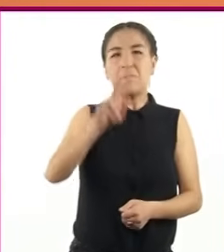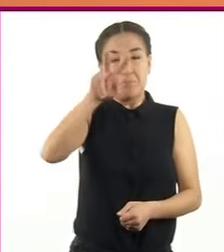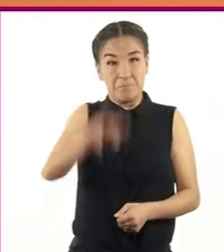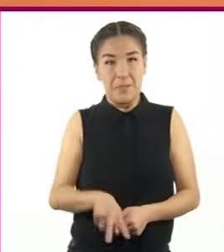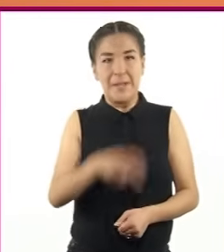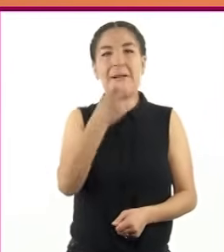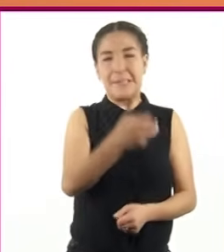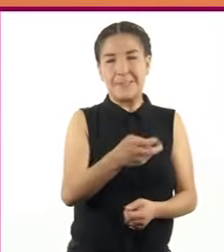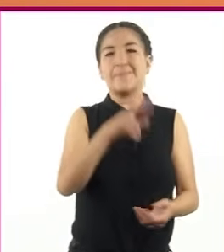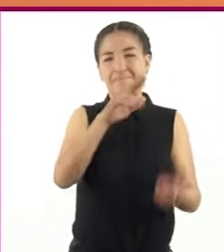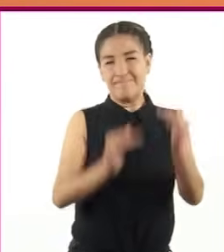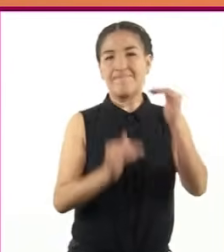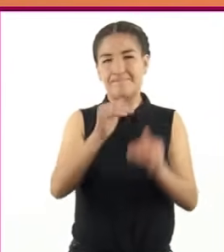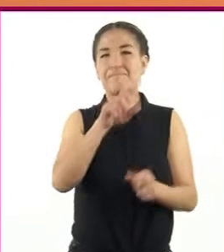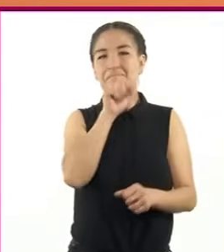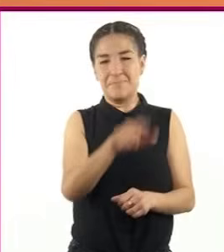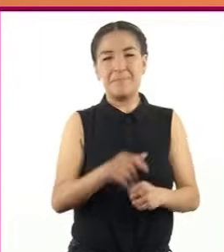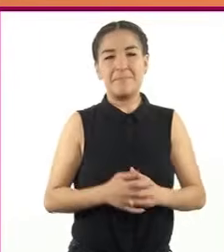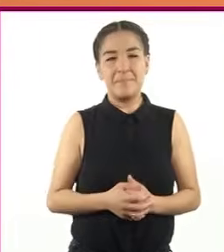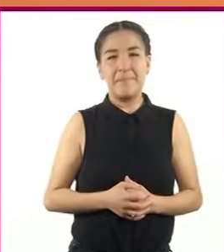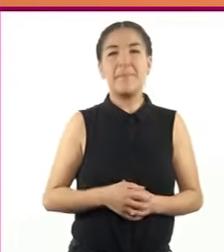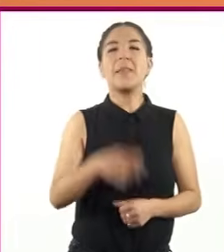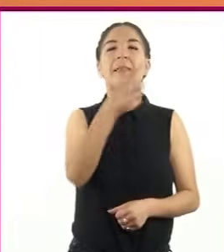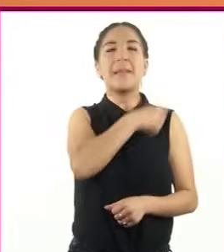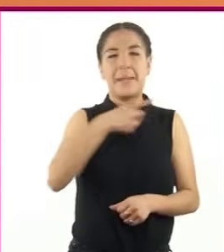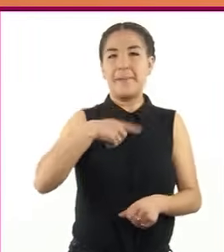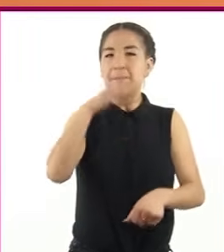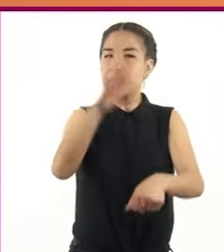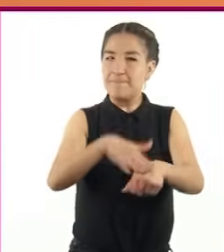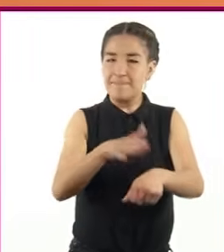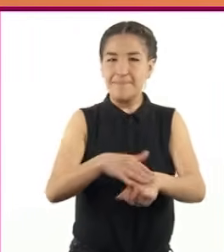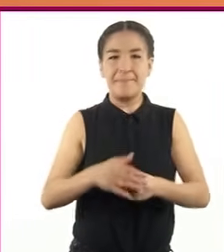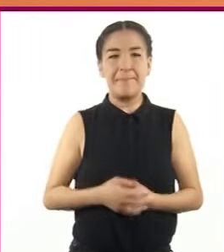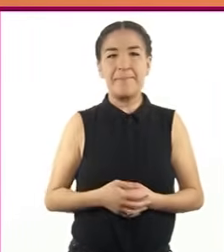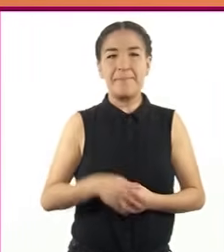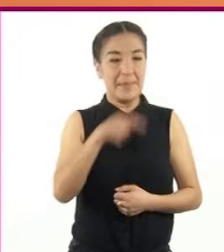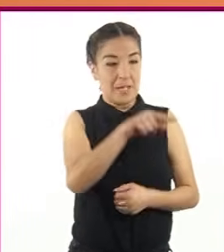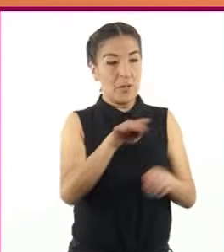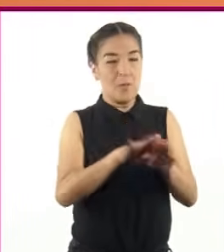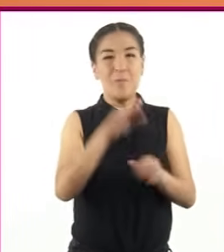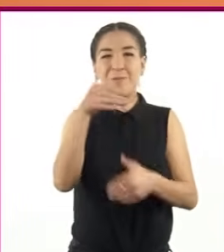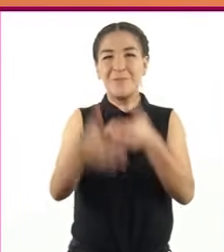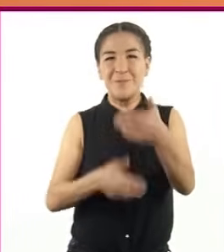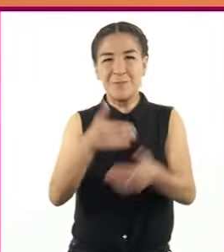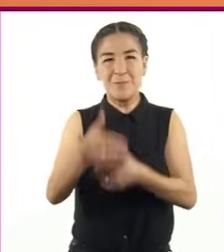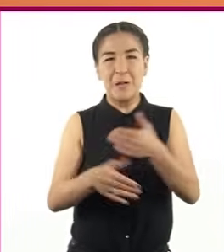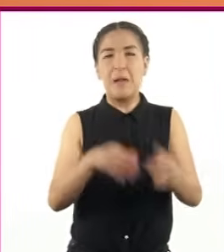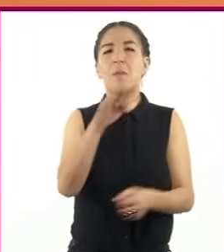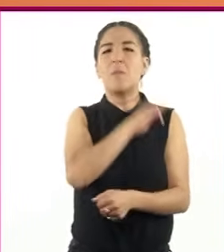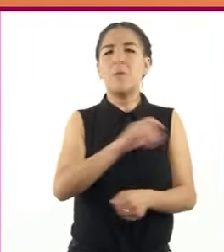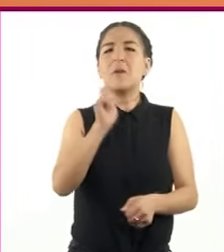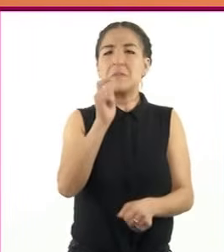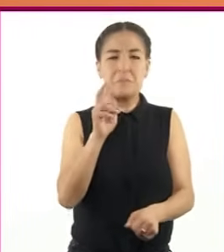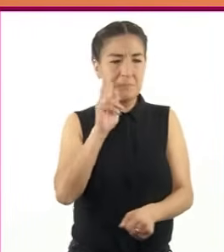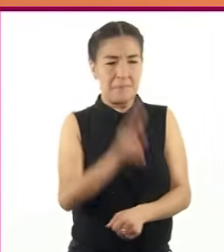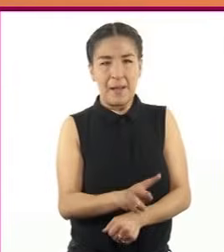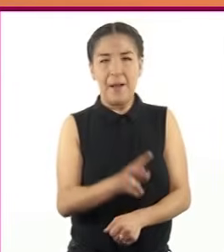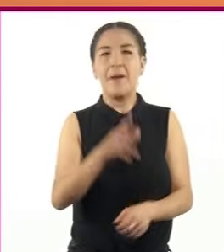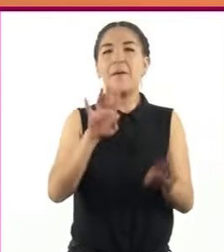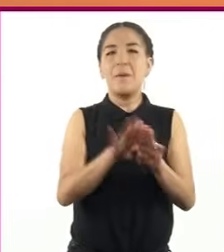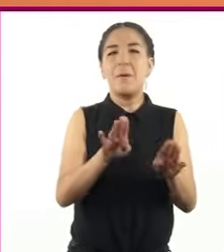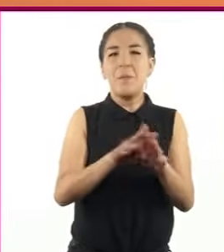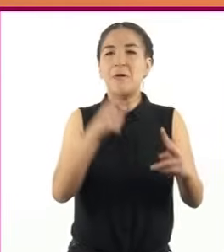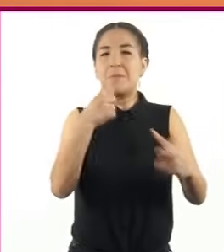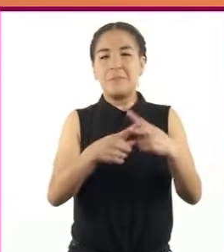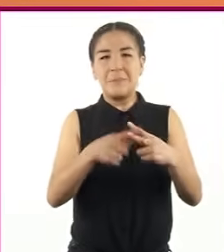realidad son equivalentes. Cabe aclarar que no solo en las sucesiones podemos encontrar expresiones